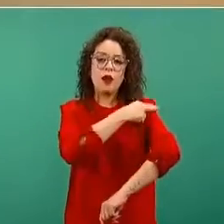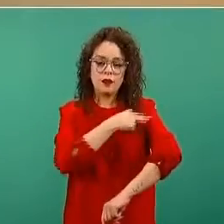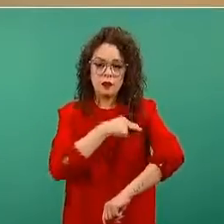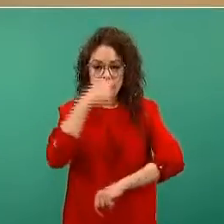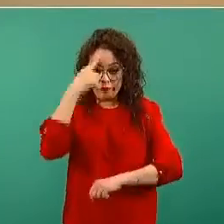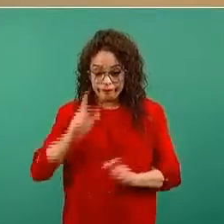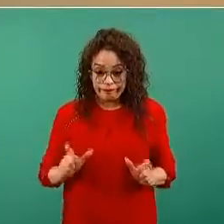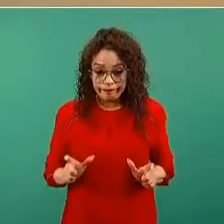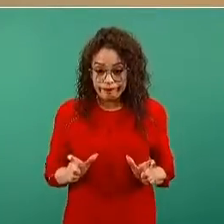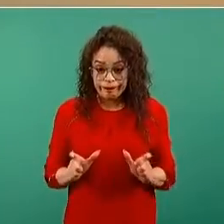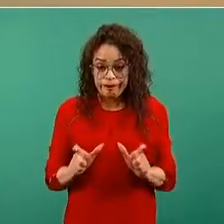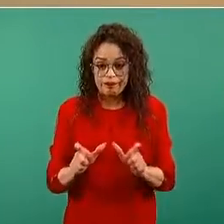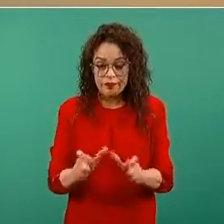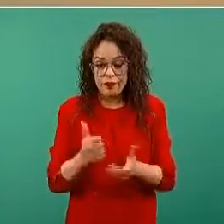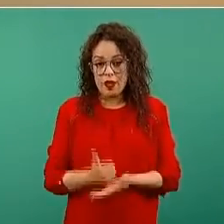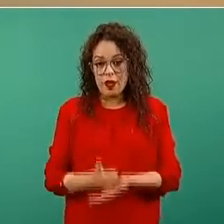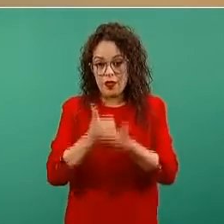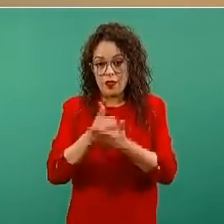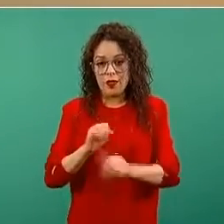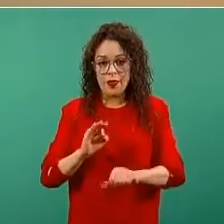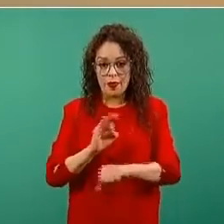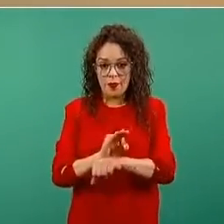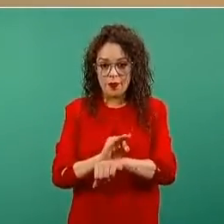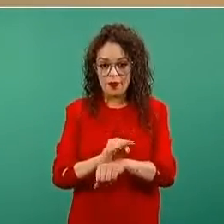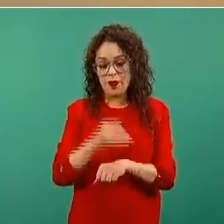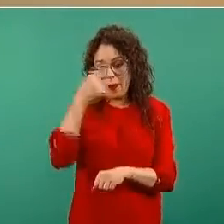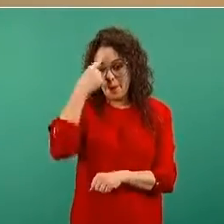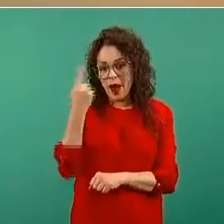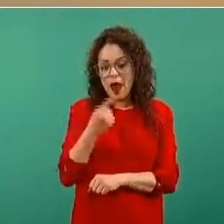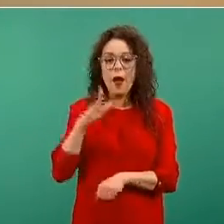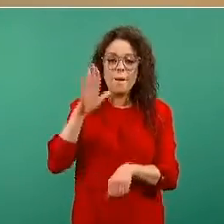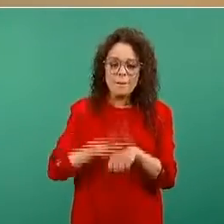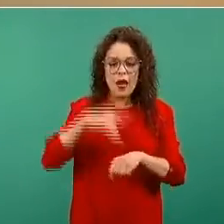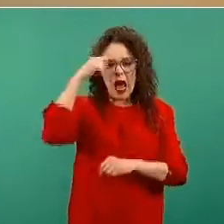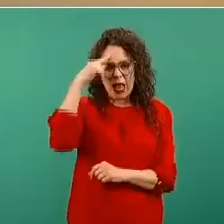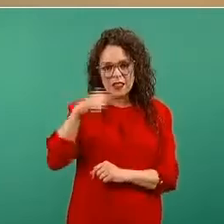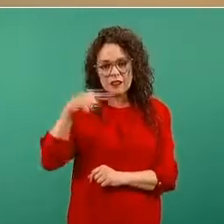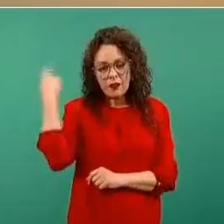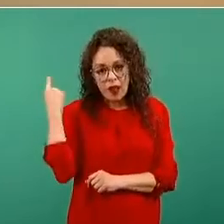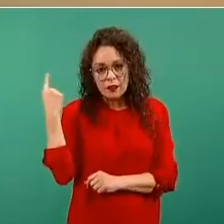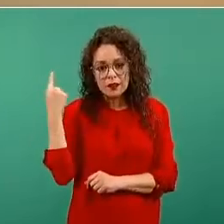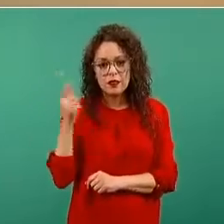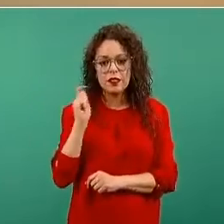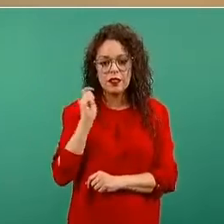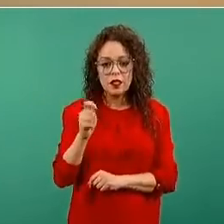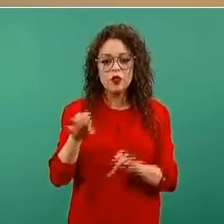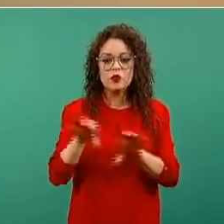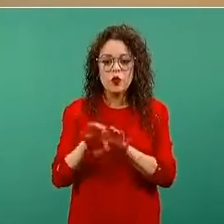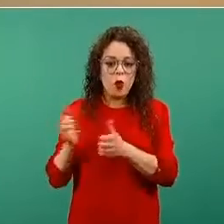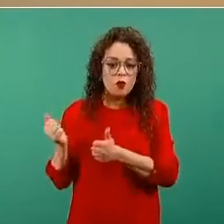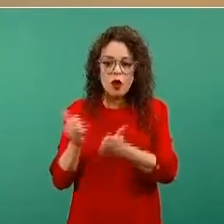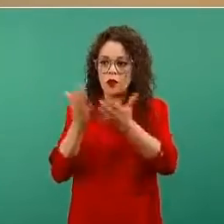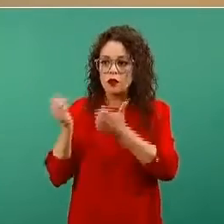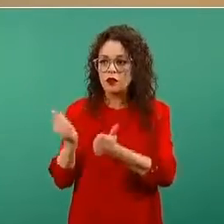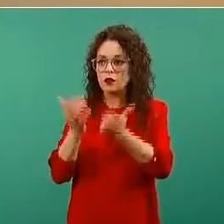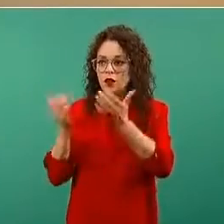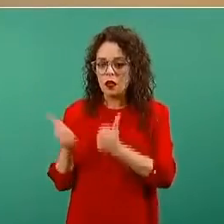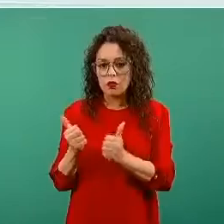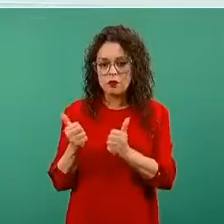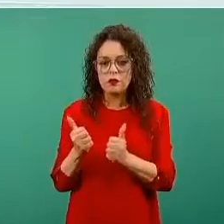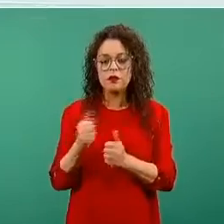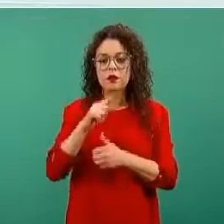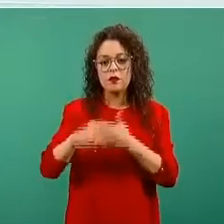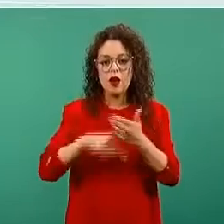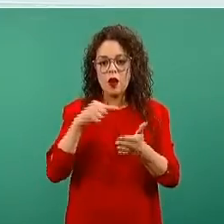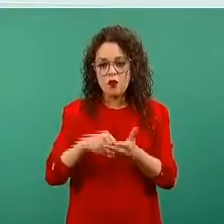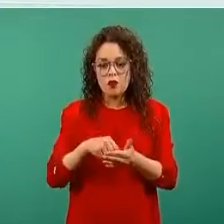operativo y en facilitar la logística y la conducción de la vacunación en recintos